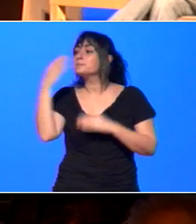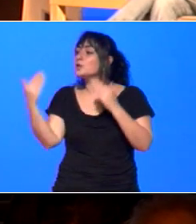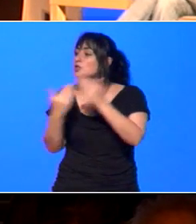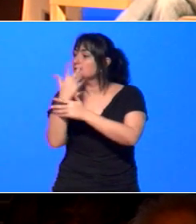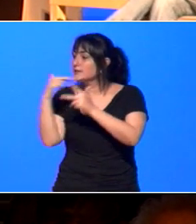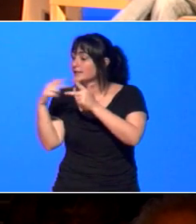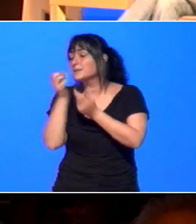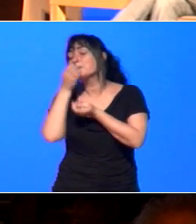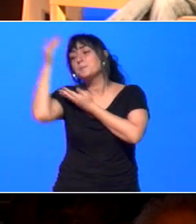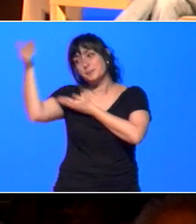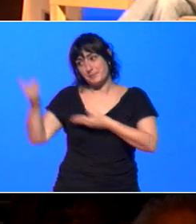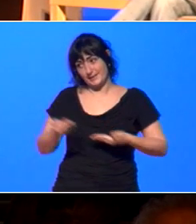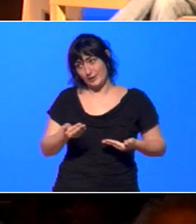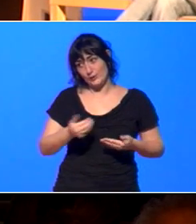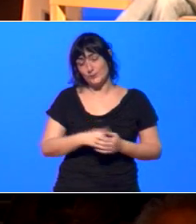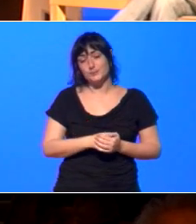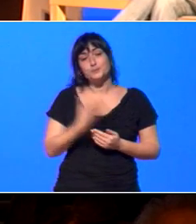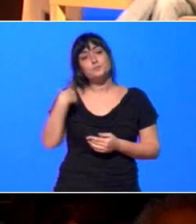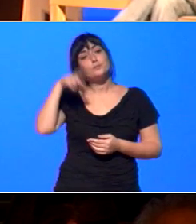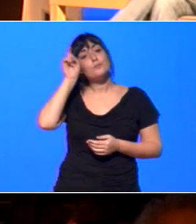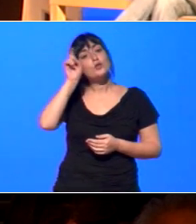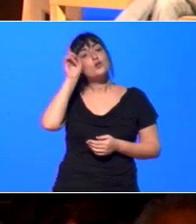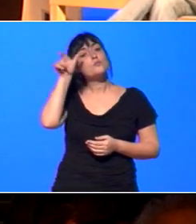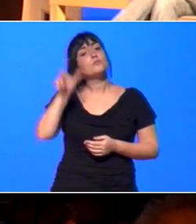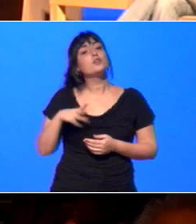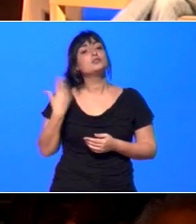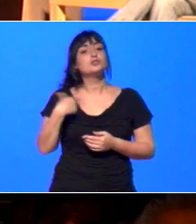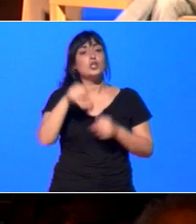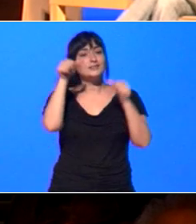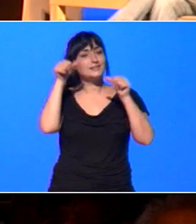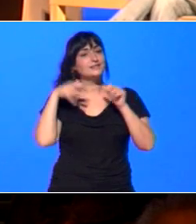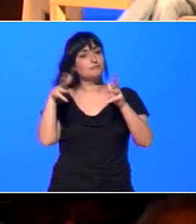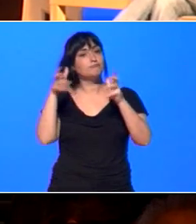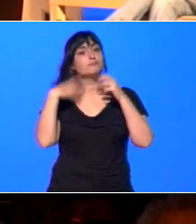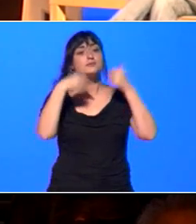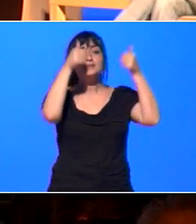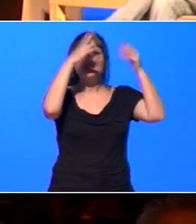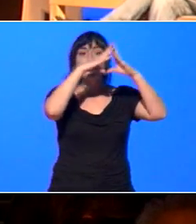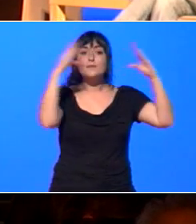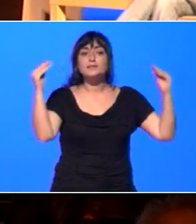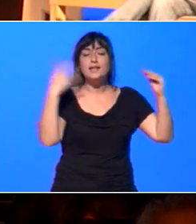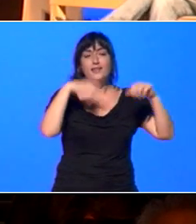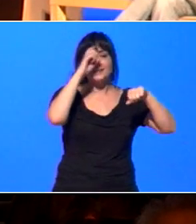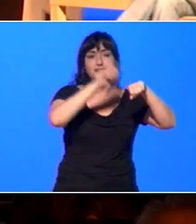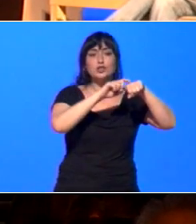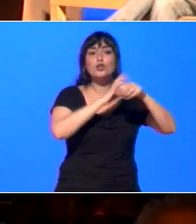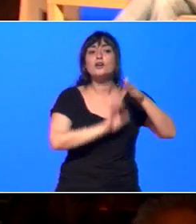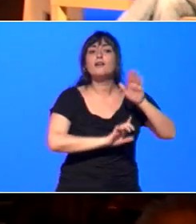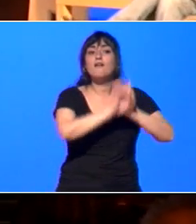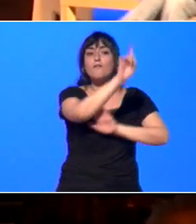eta ongi etorri, profesor titular de universidad en el Departamento de Psicología Evolutiva en la Autónoma de